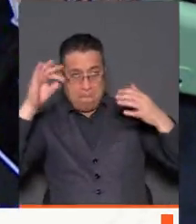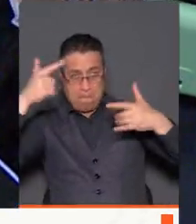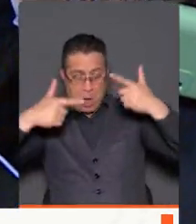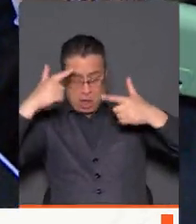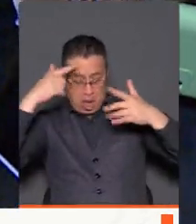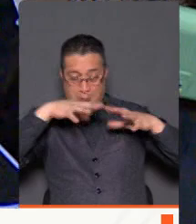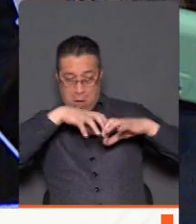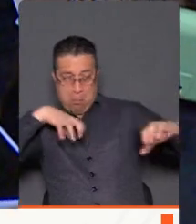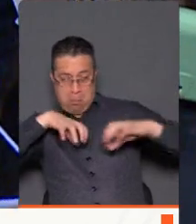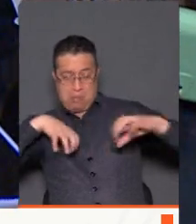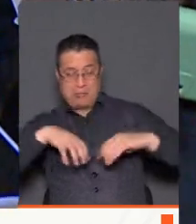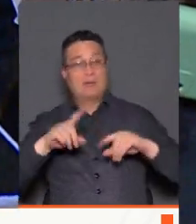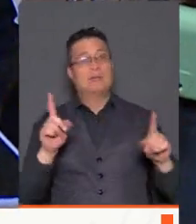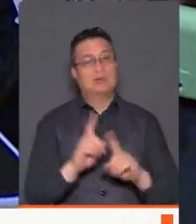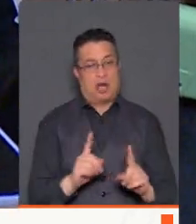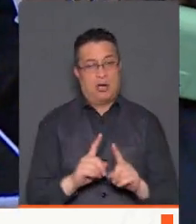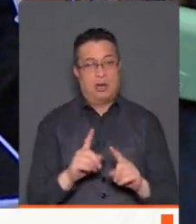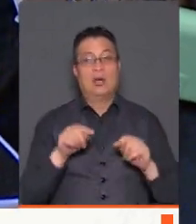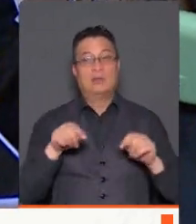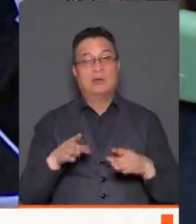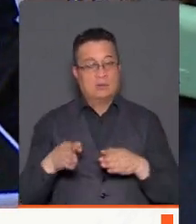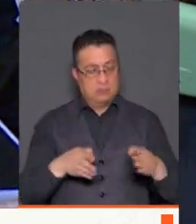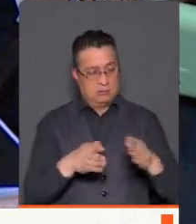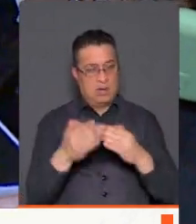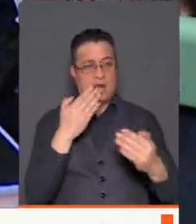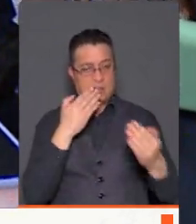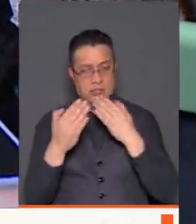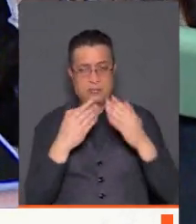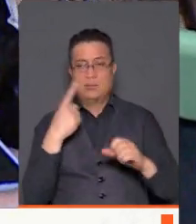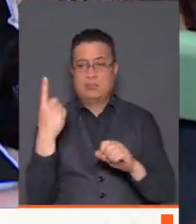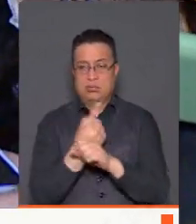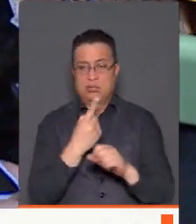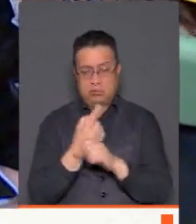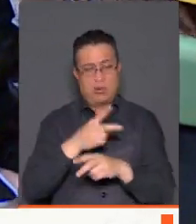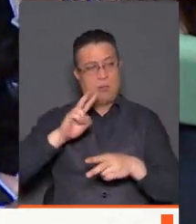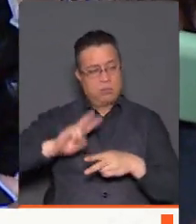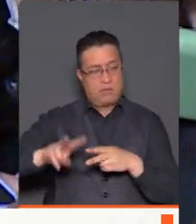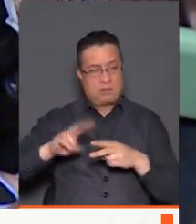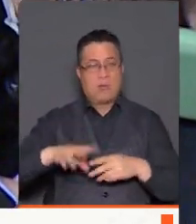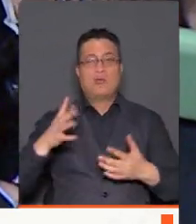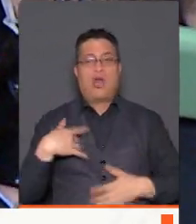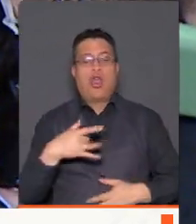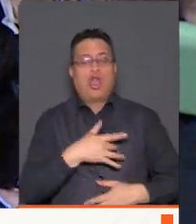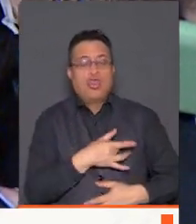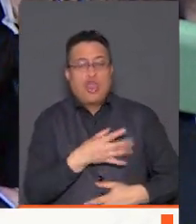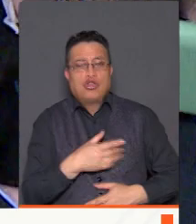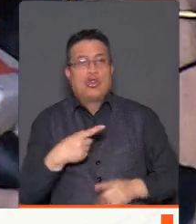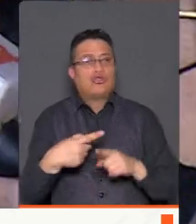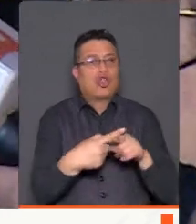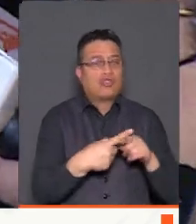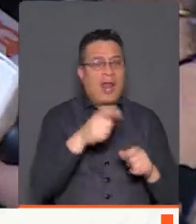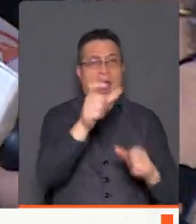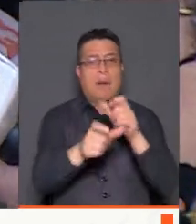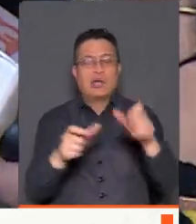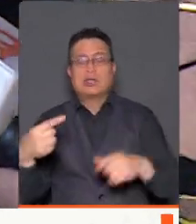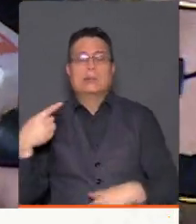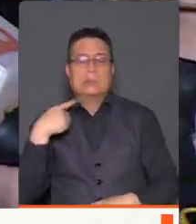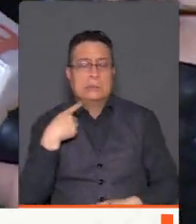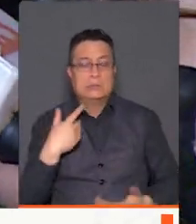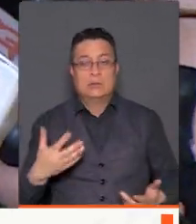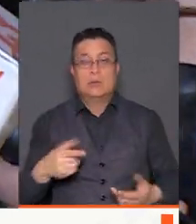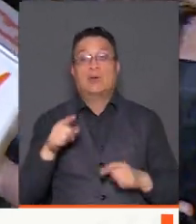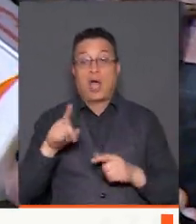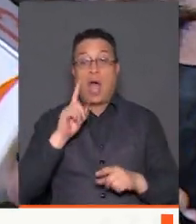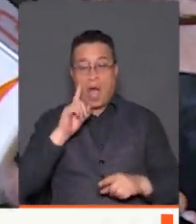vía, sino que más bien es el diálogo y el entendimiento para resolver los problemas y los dolores sociales que afligen a la población. Hay temas donde tenemos